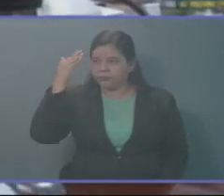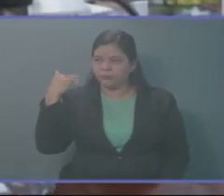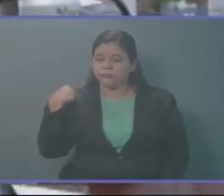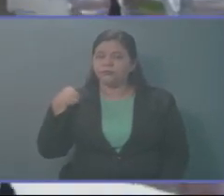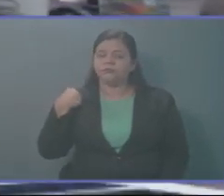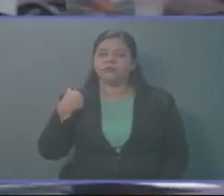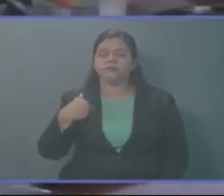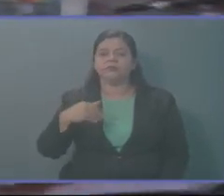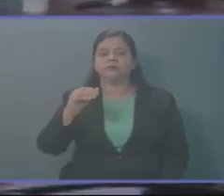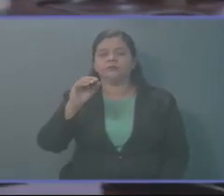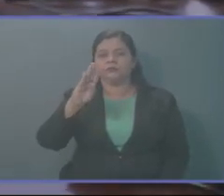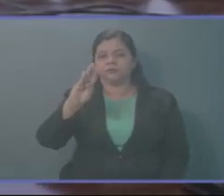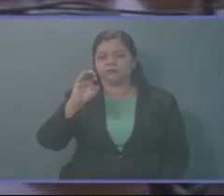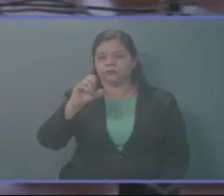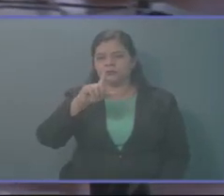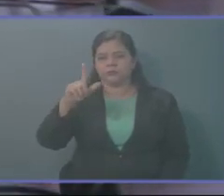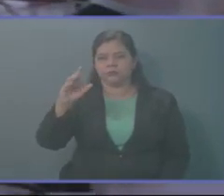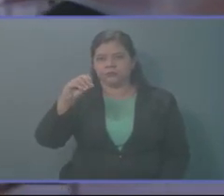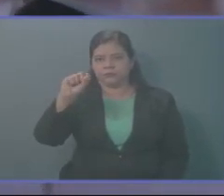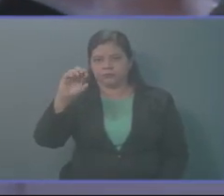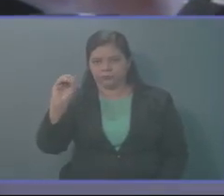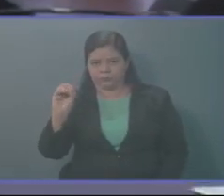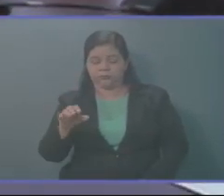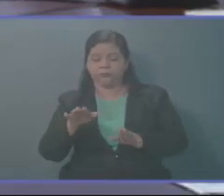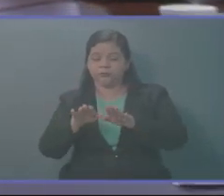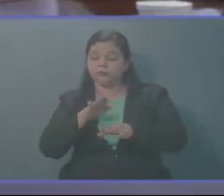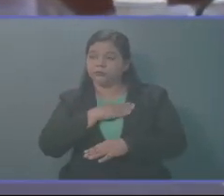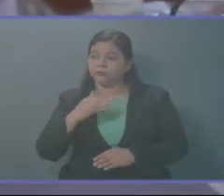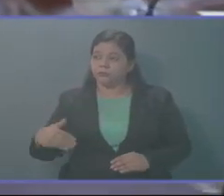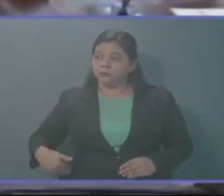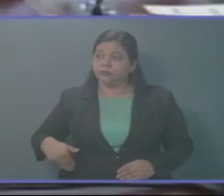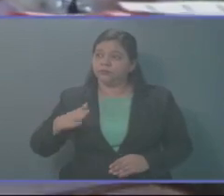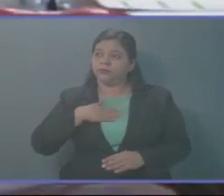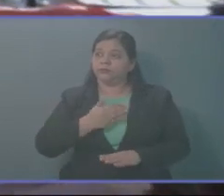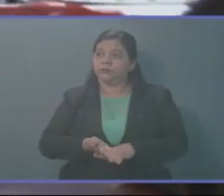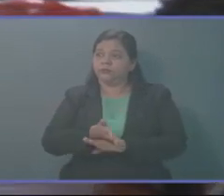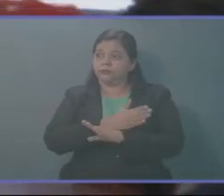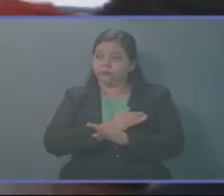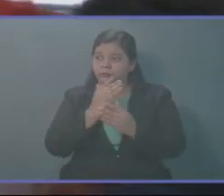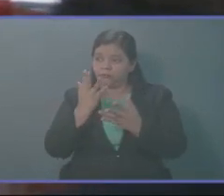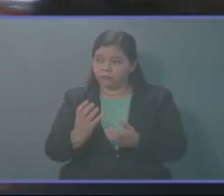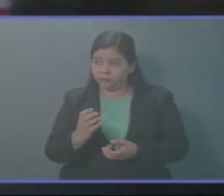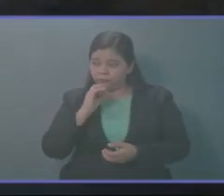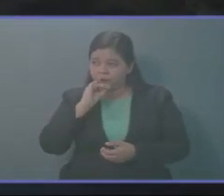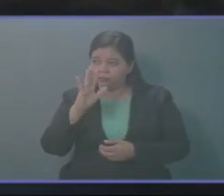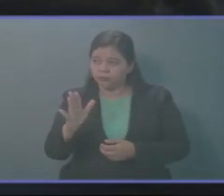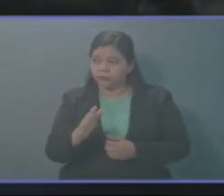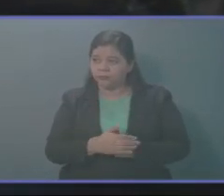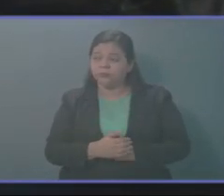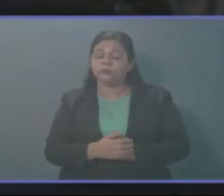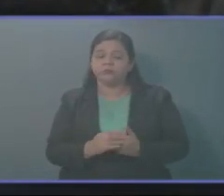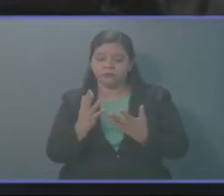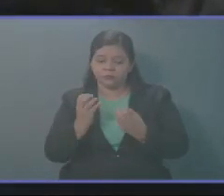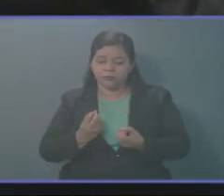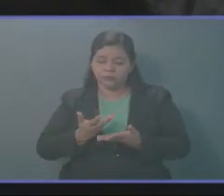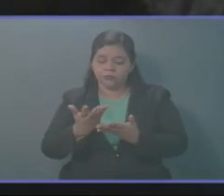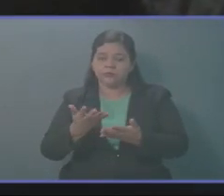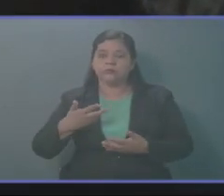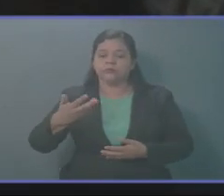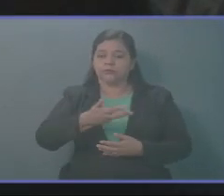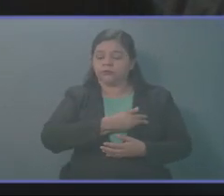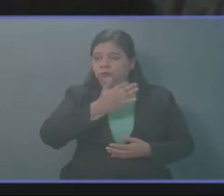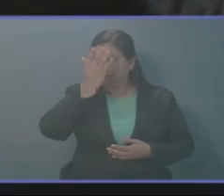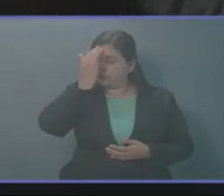Belloso. Gracias, presidente. Yo justamente había pedido la palabra en el sentido de expresar también la